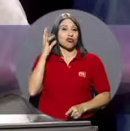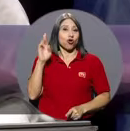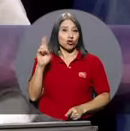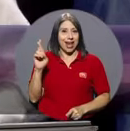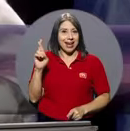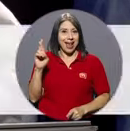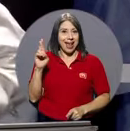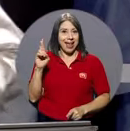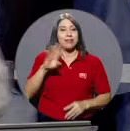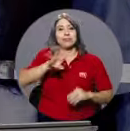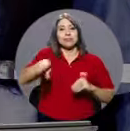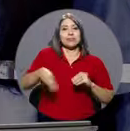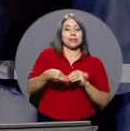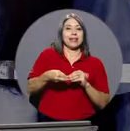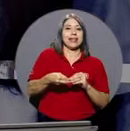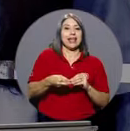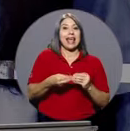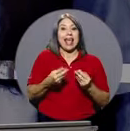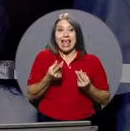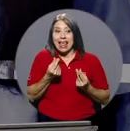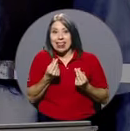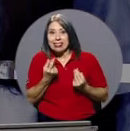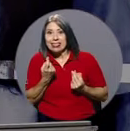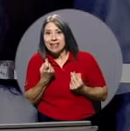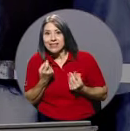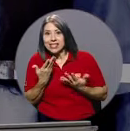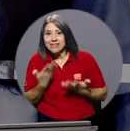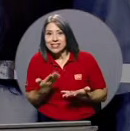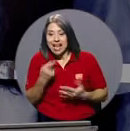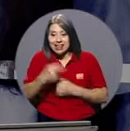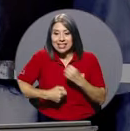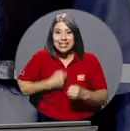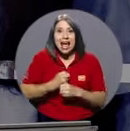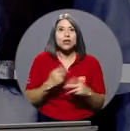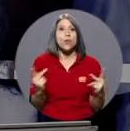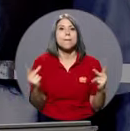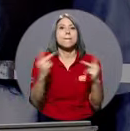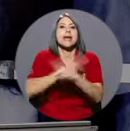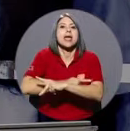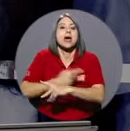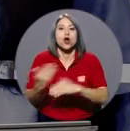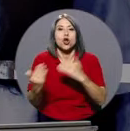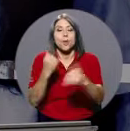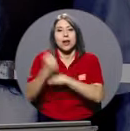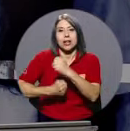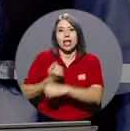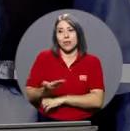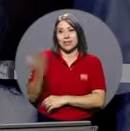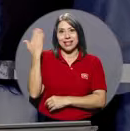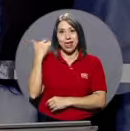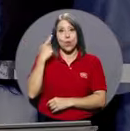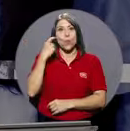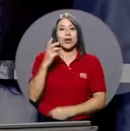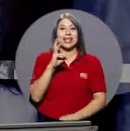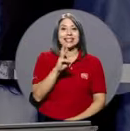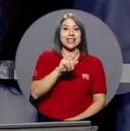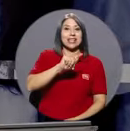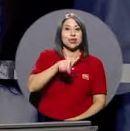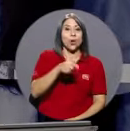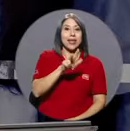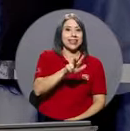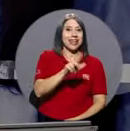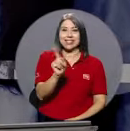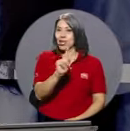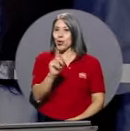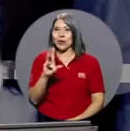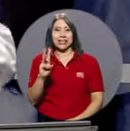principio, quería sumar que el déficit fiscal de este año va a ser peor que el del año pasado, porque va a estar en 6,3, no